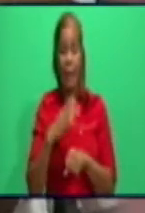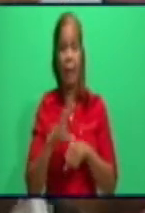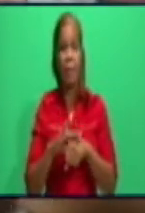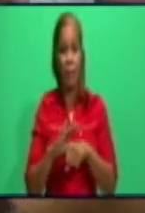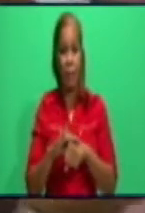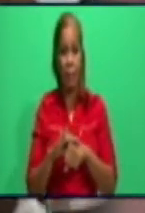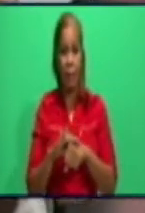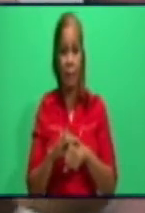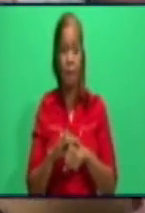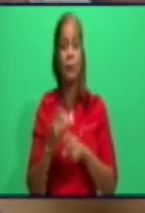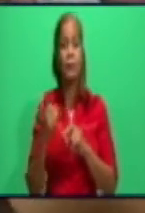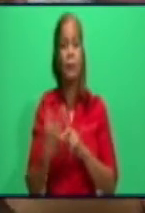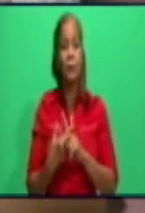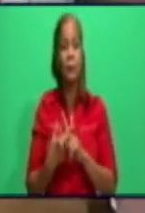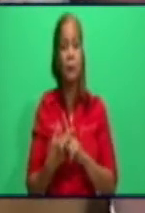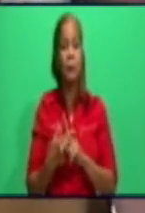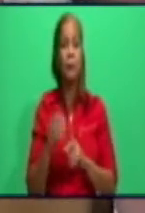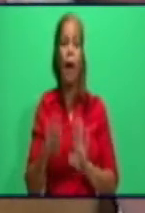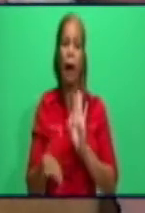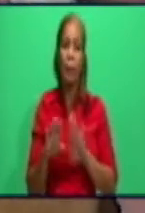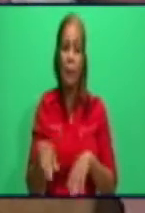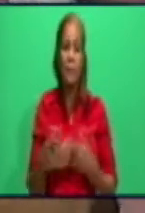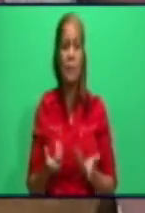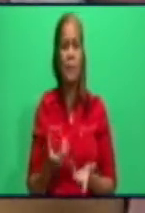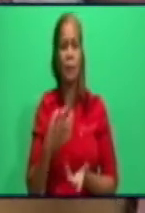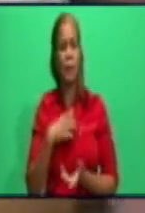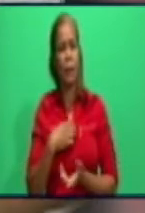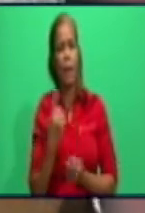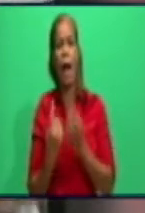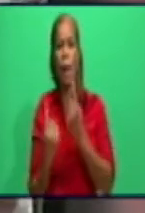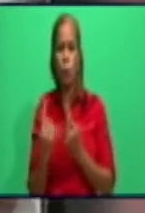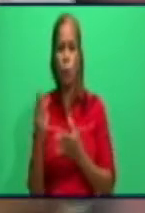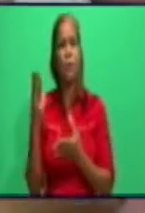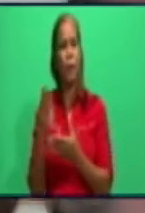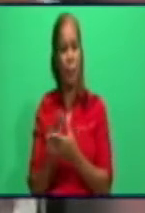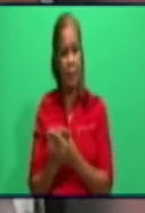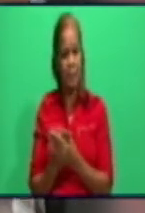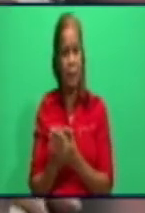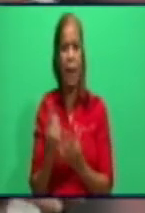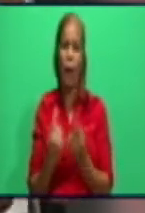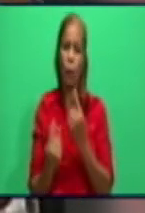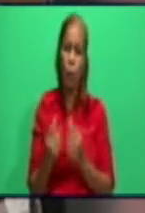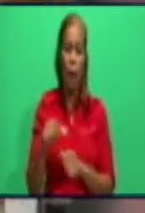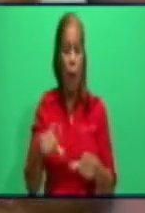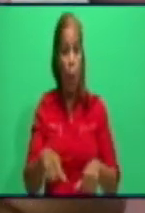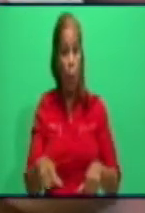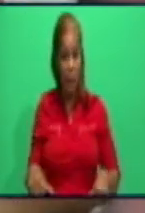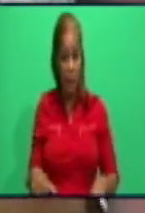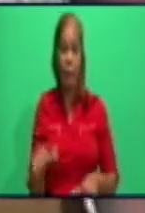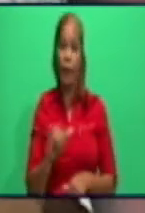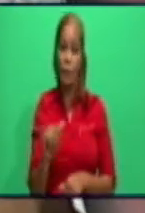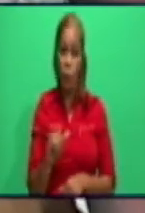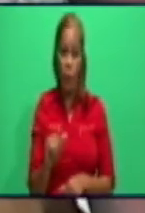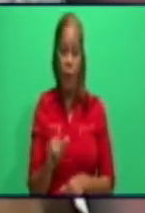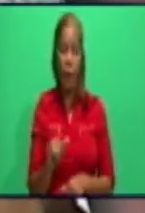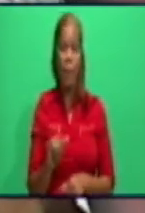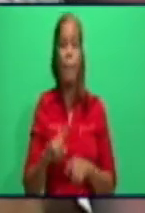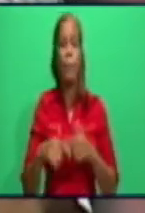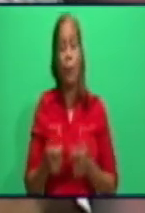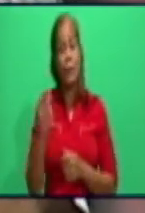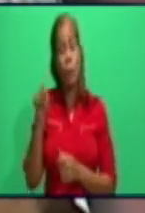pacientes que tienen algún grado de discapacidad y necesitan el apoyo familiar, corremos el riesgo de que vaya y se contamine a estos mismos lugares que antes se